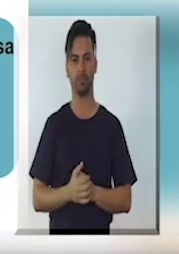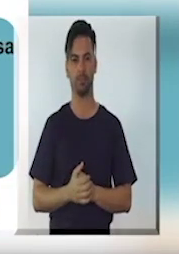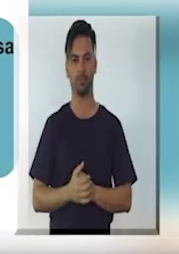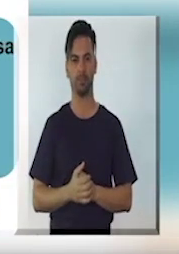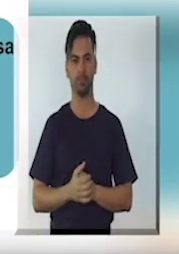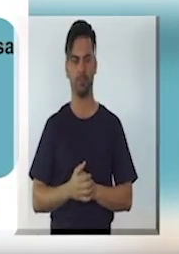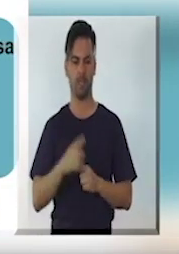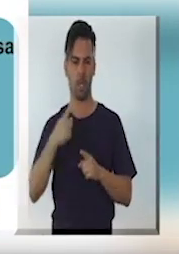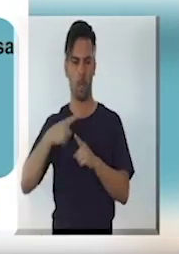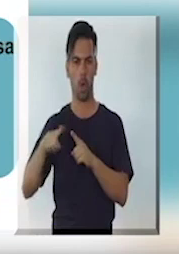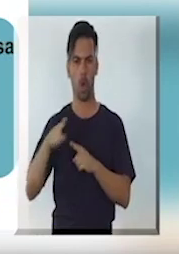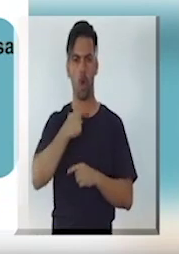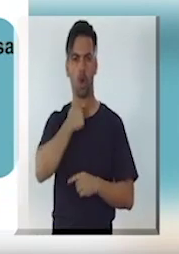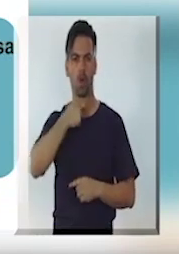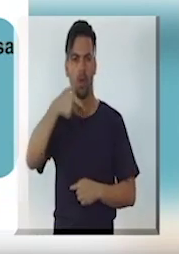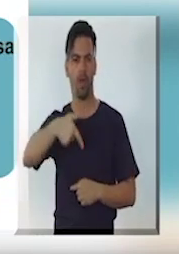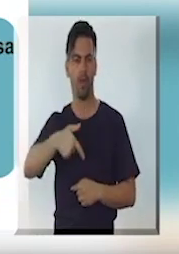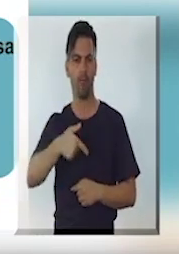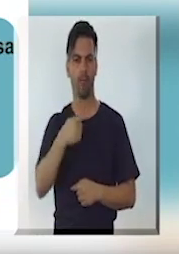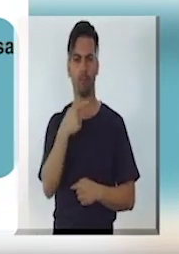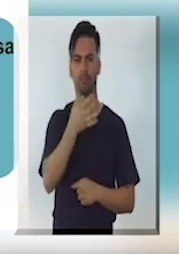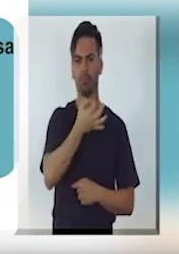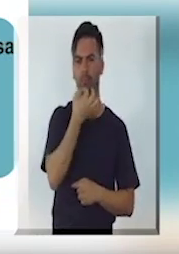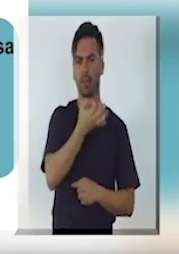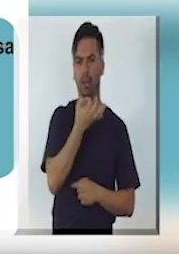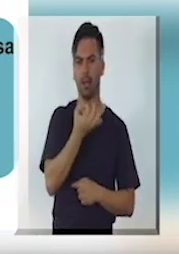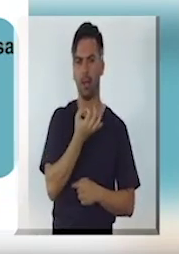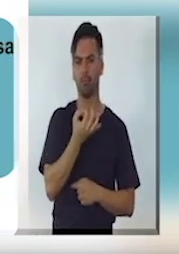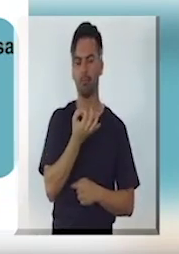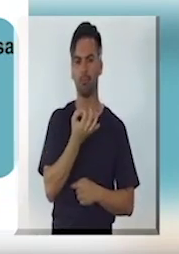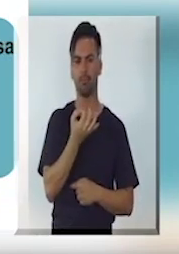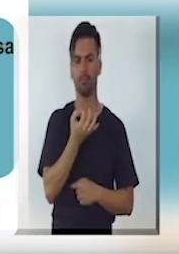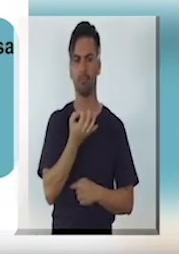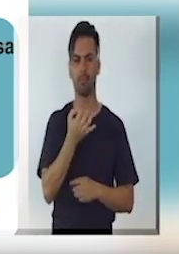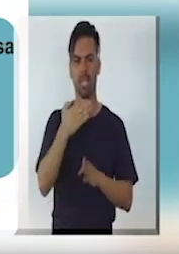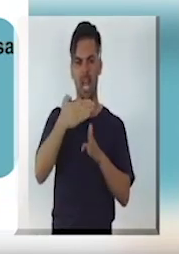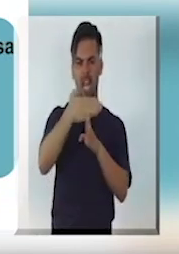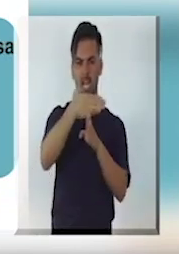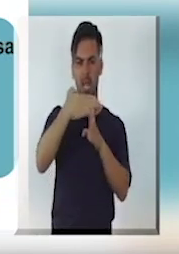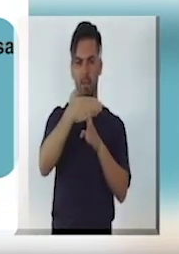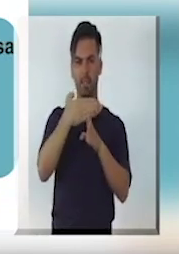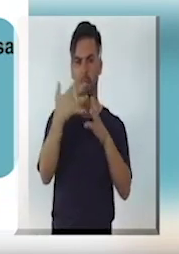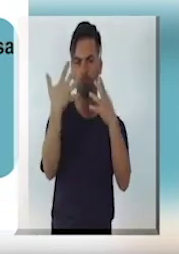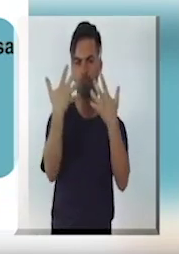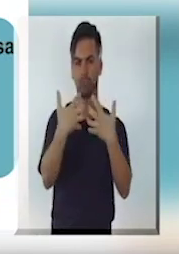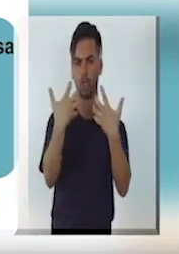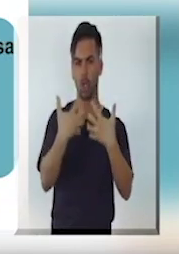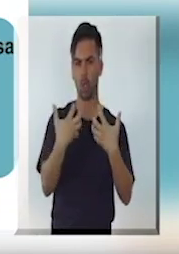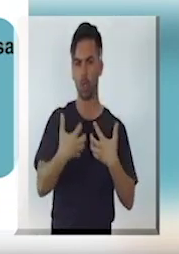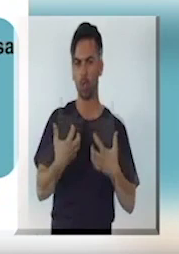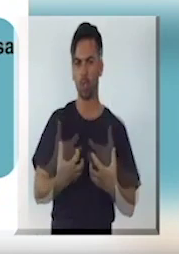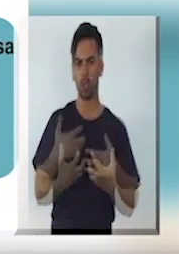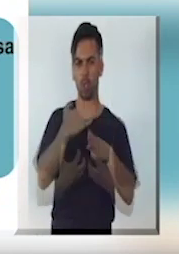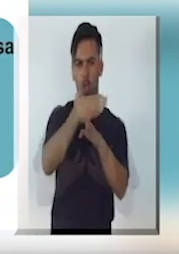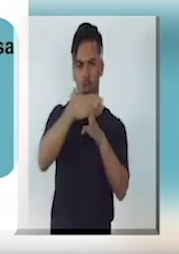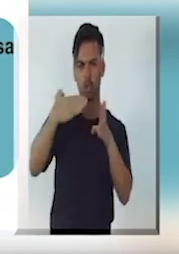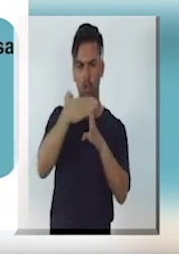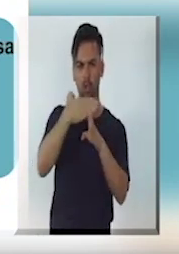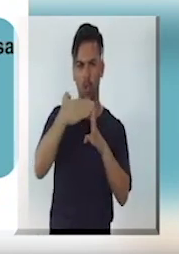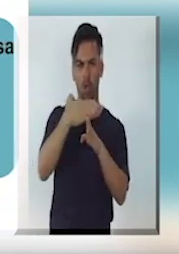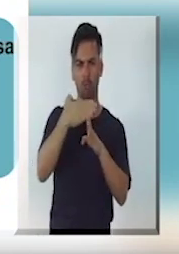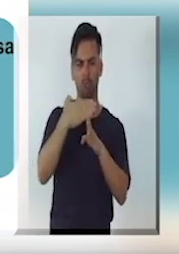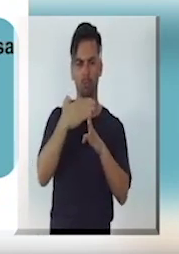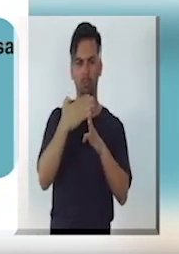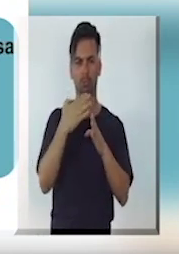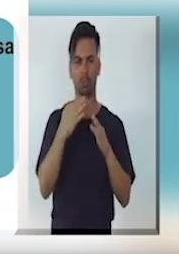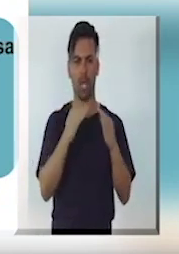Por ejemplo, cuando hacemos referencia al inciso D, a la mitad de la producción de una empresa sideromecánica